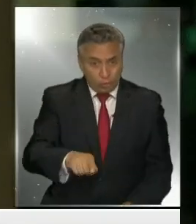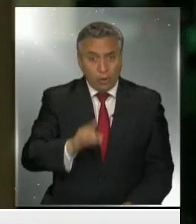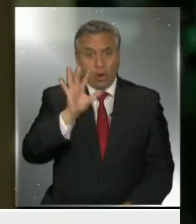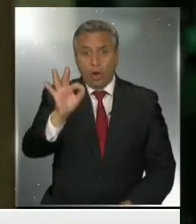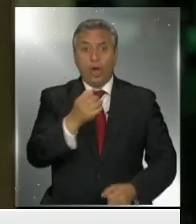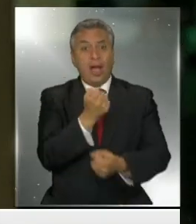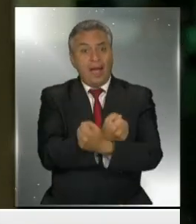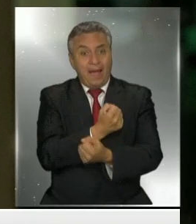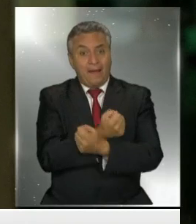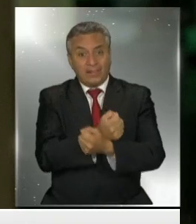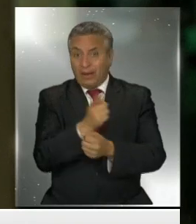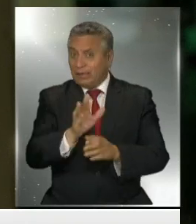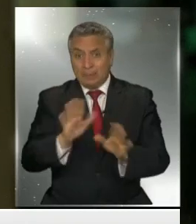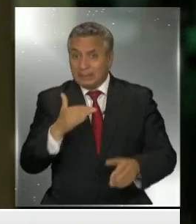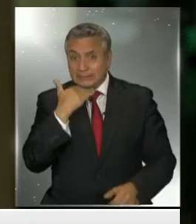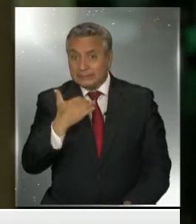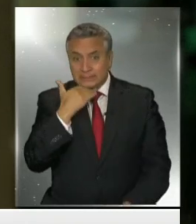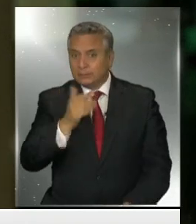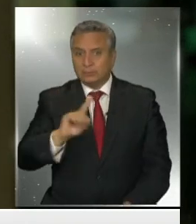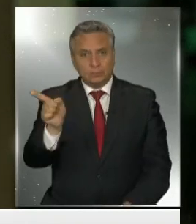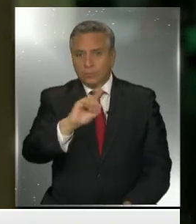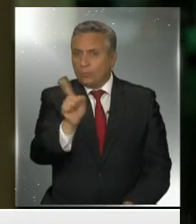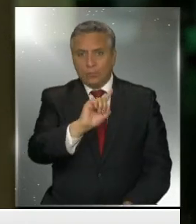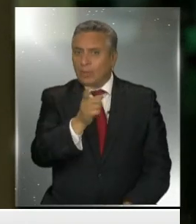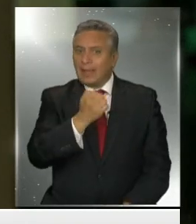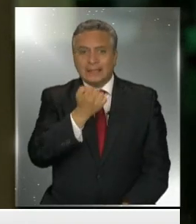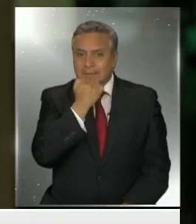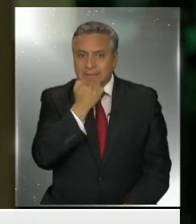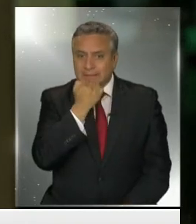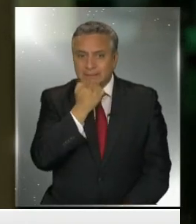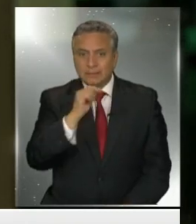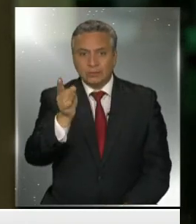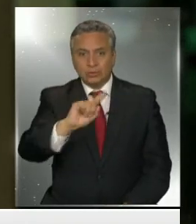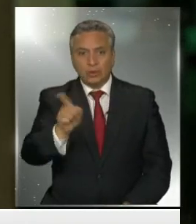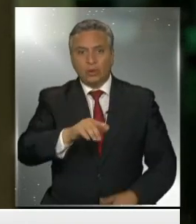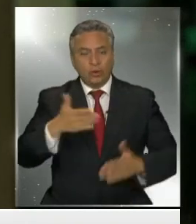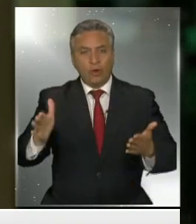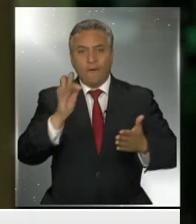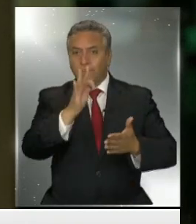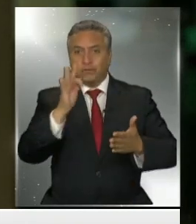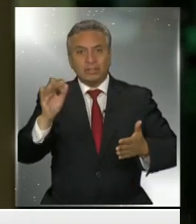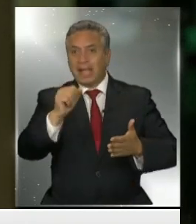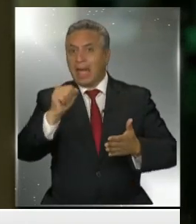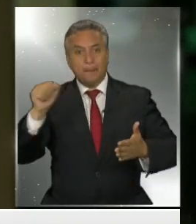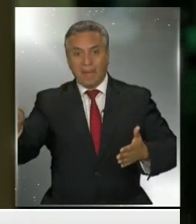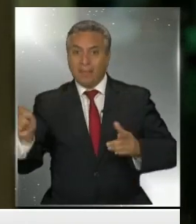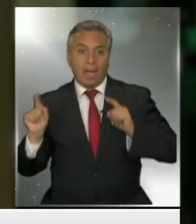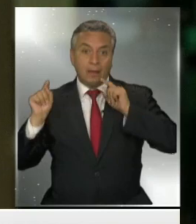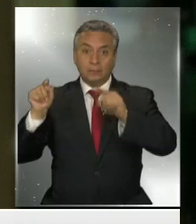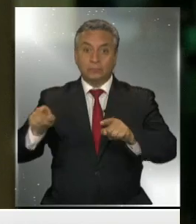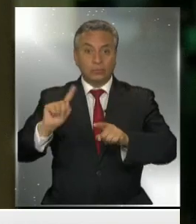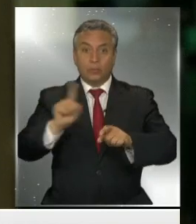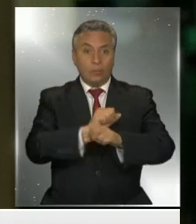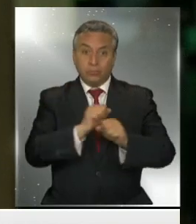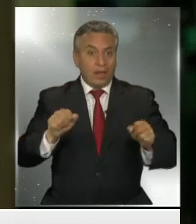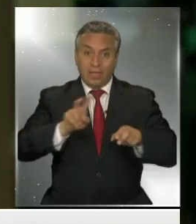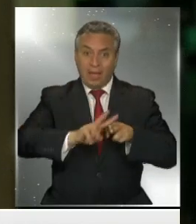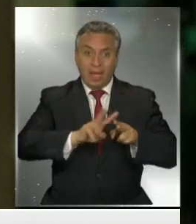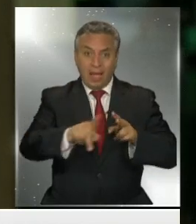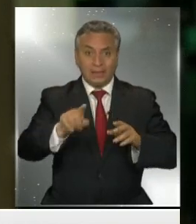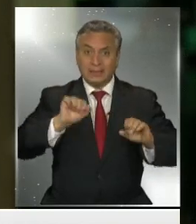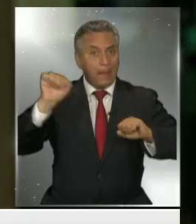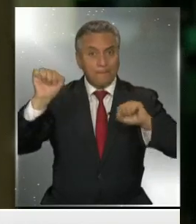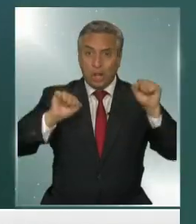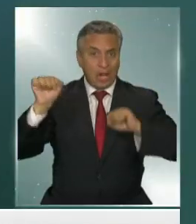con los carabineros simplemente nos equivocamos no le empecemos nuestras fuerzas armadas y de orden lo que tampoco ha sido capaz de hacer la política